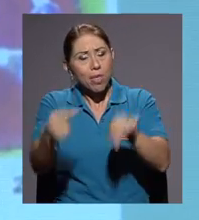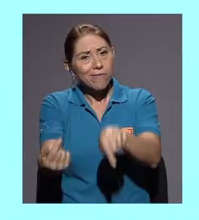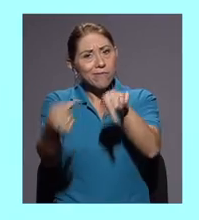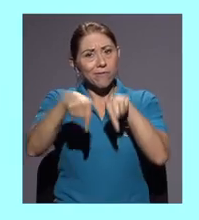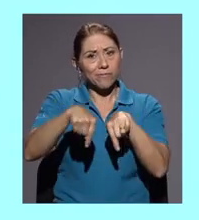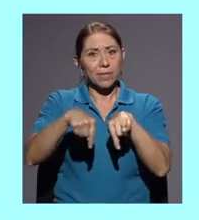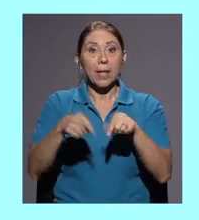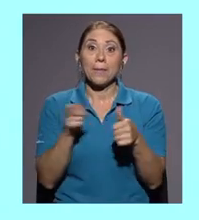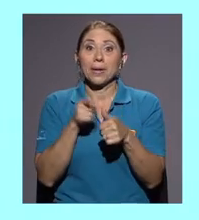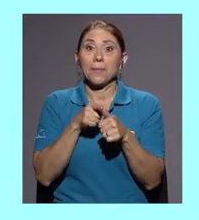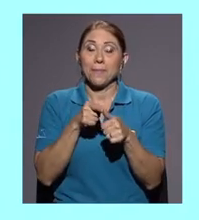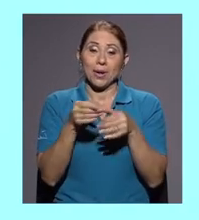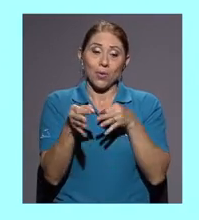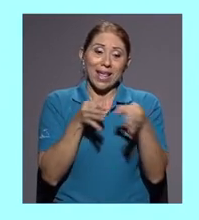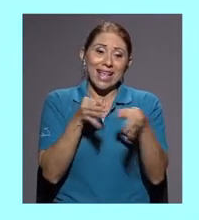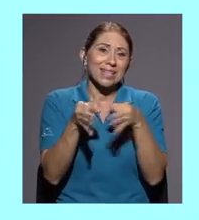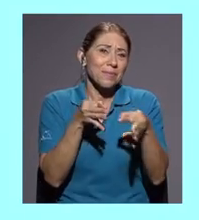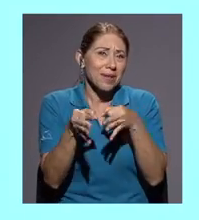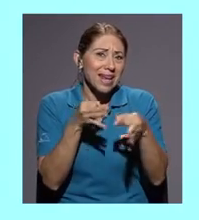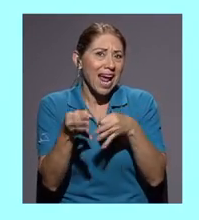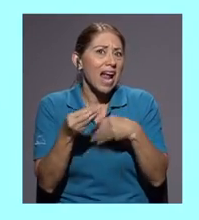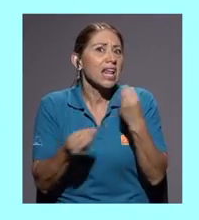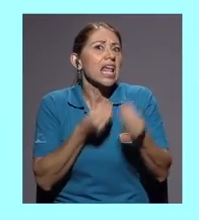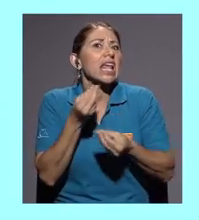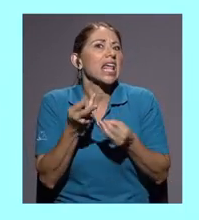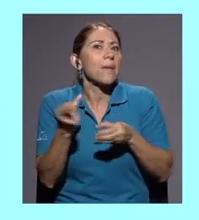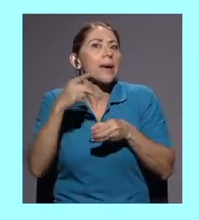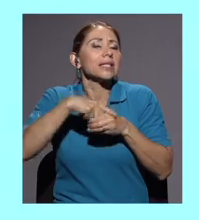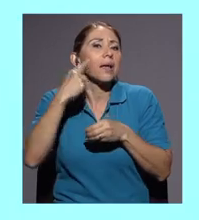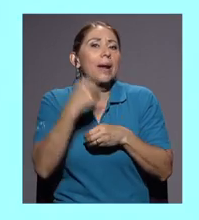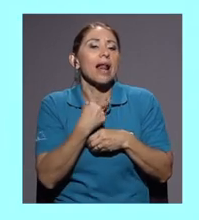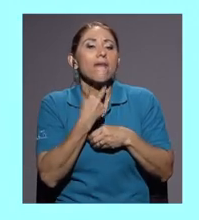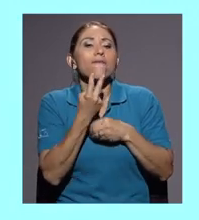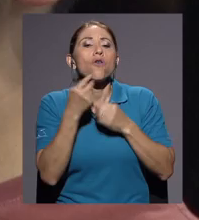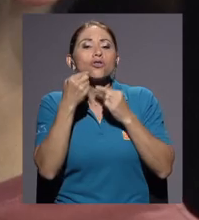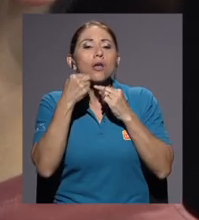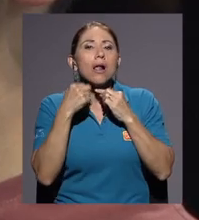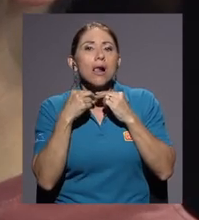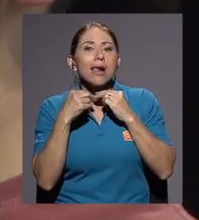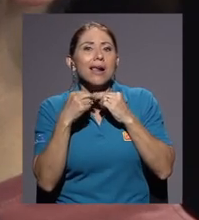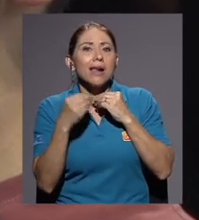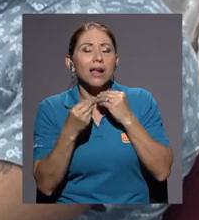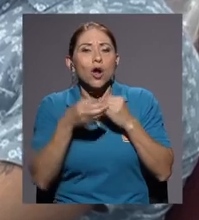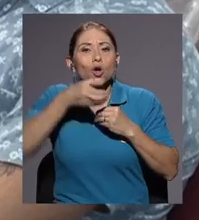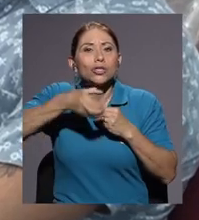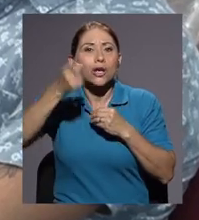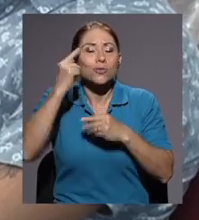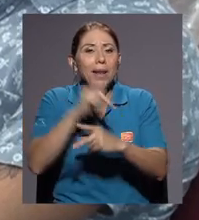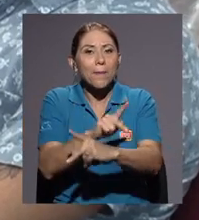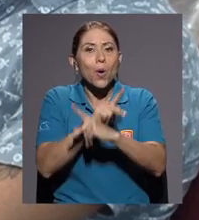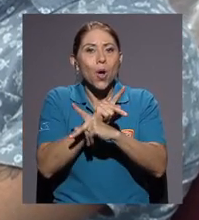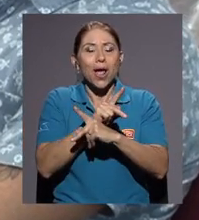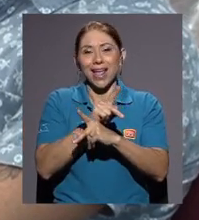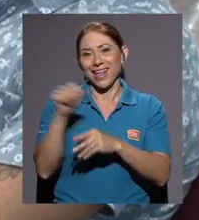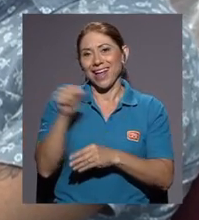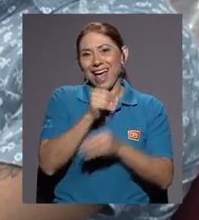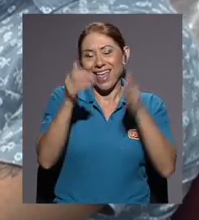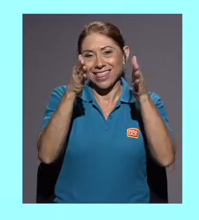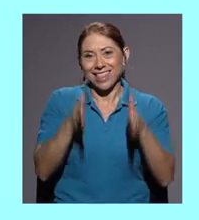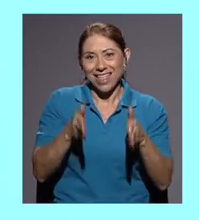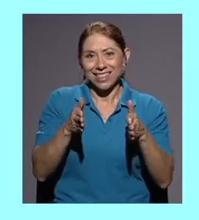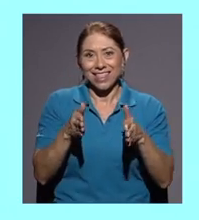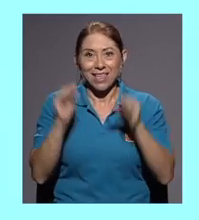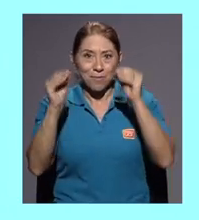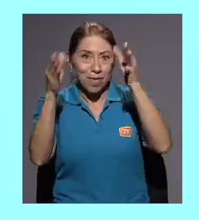los órganos que participan en la proyección de la voz y consejos básicos para protegerla, la cantante y pedagoga Raquel Cortina presentó